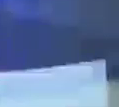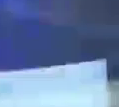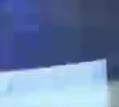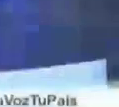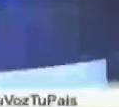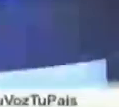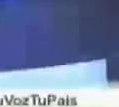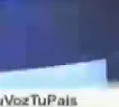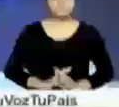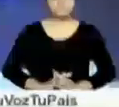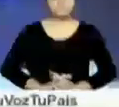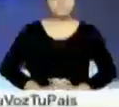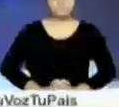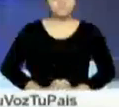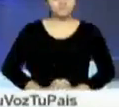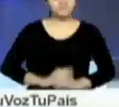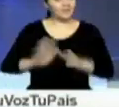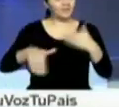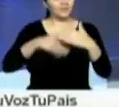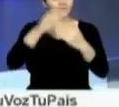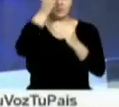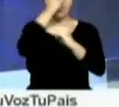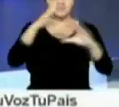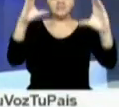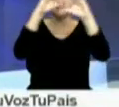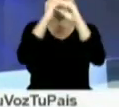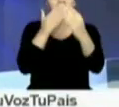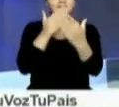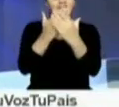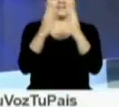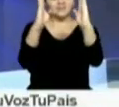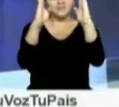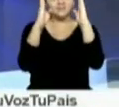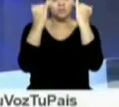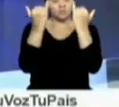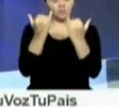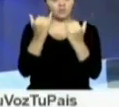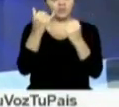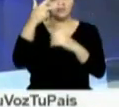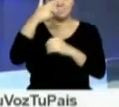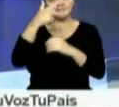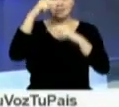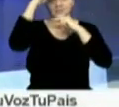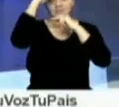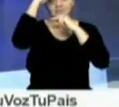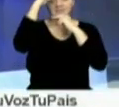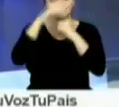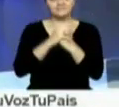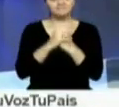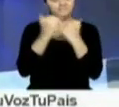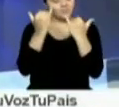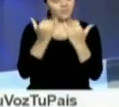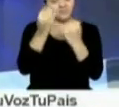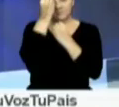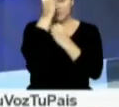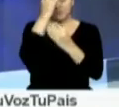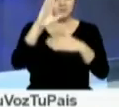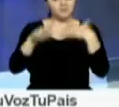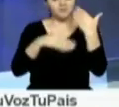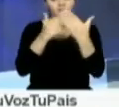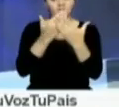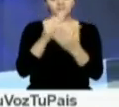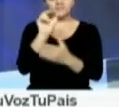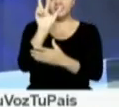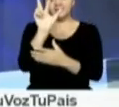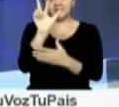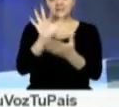Guatemala Amigas y amigos muy buenas noches gracias por estar con nosotros en esta tercera entrega de noticias damos paso a la información tres